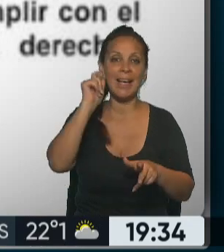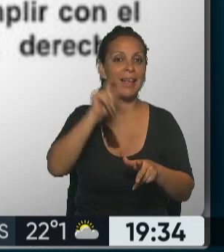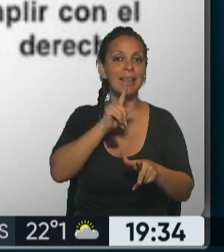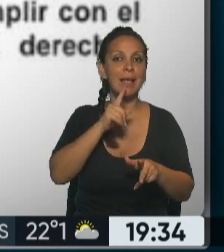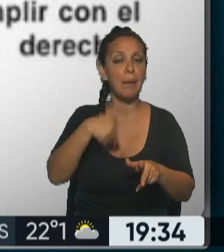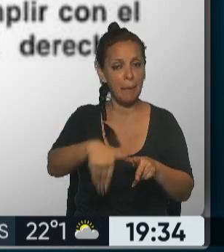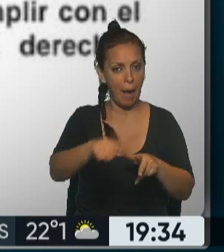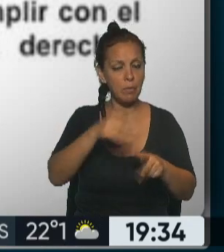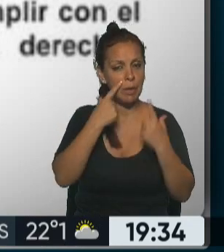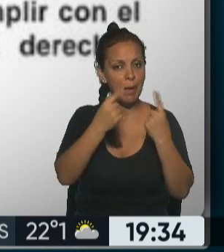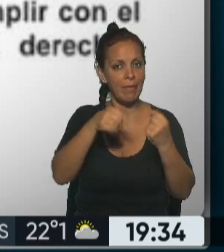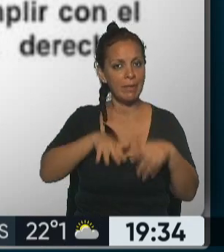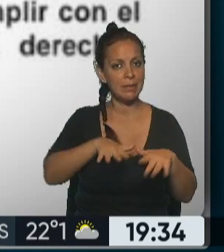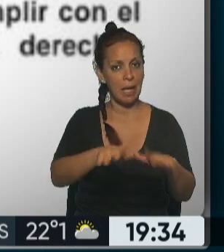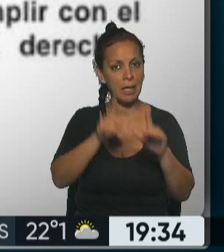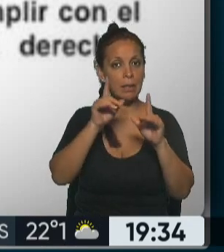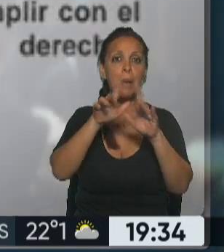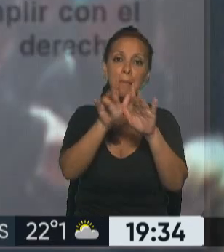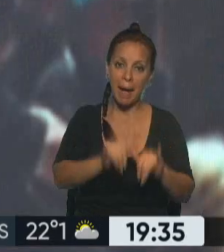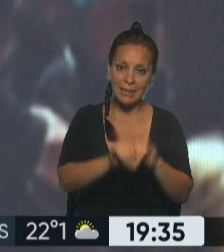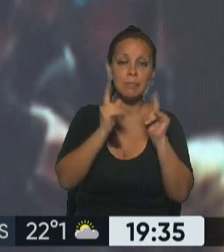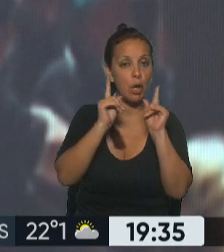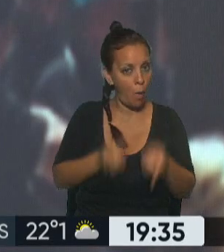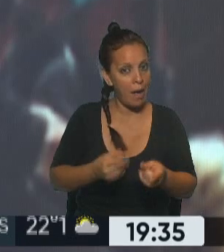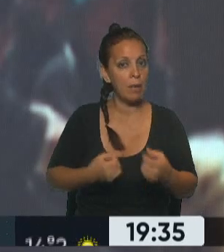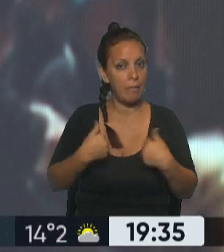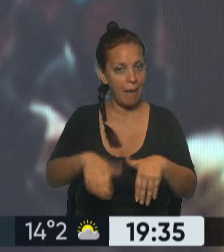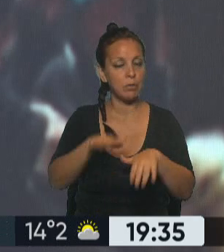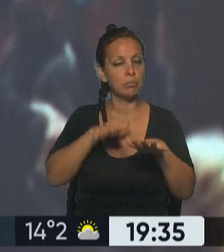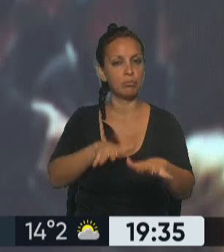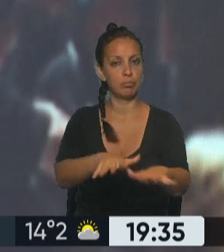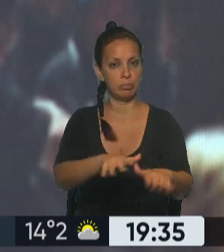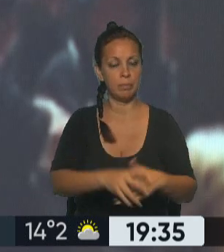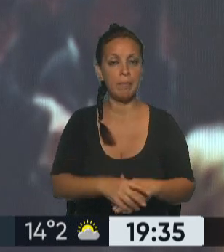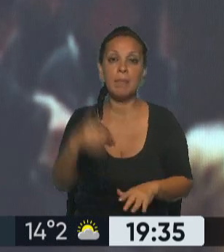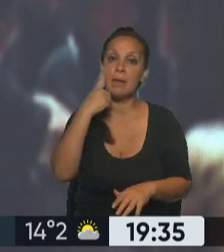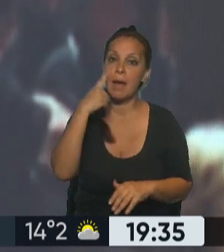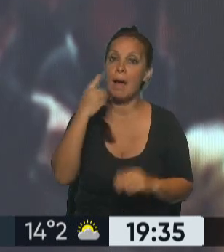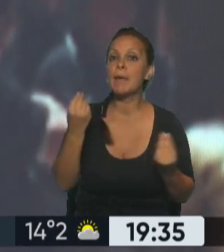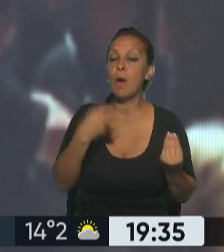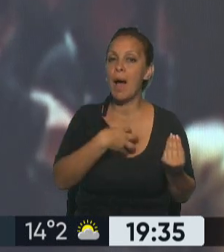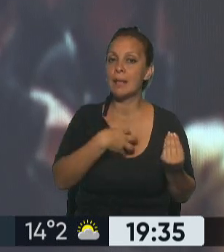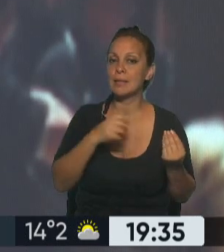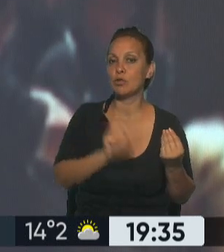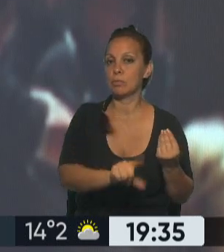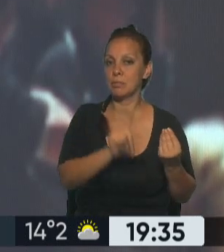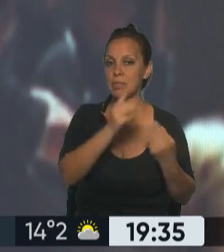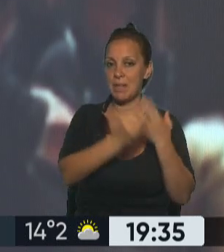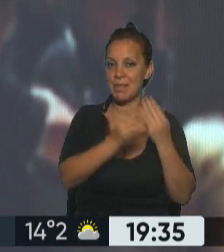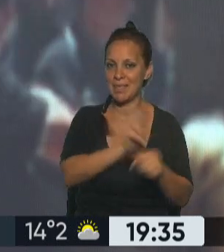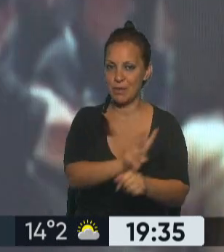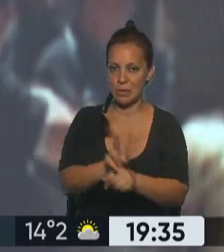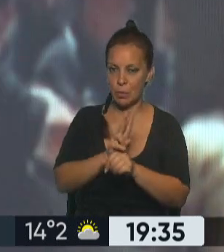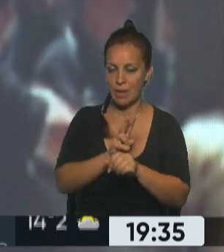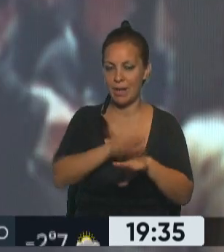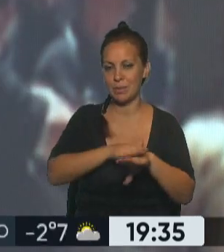en paz, pero vamos a manifestar porque esto es un derecho. Bueno, vamos a ver qué actitud toma, obviamente, el Ministerio de Seguridad a cargo de